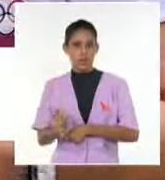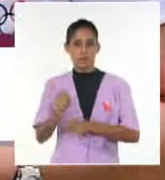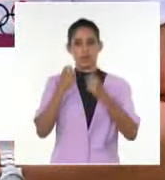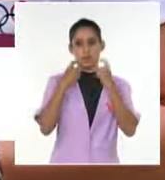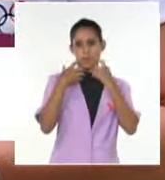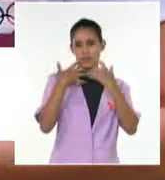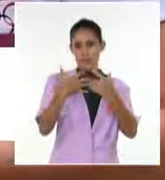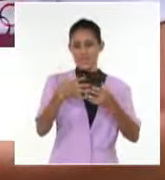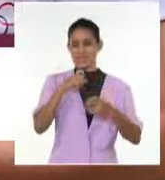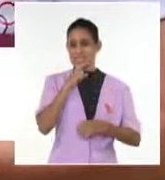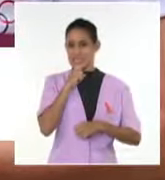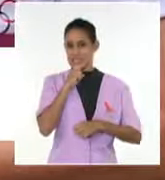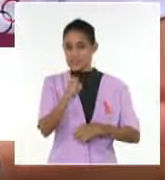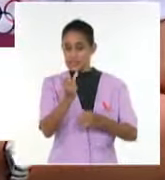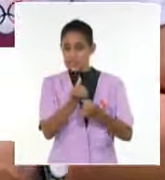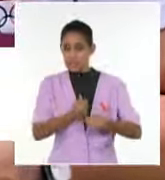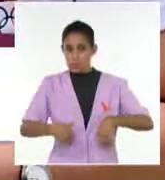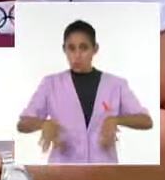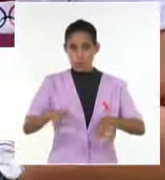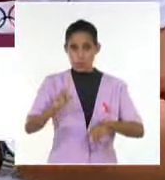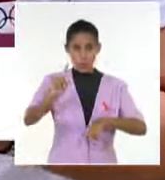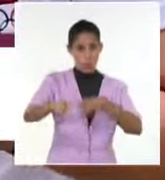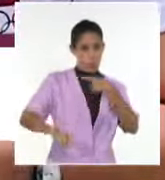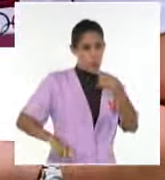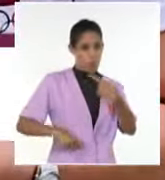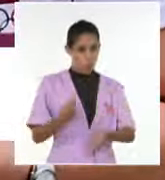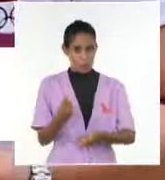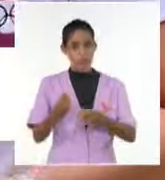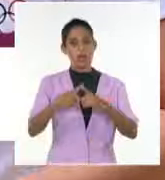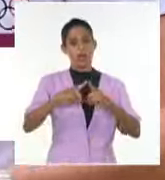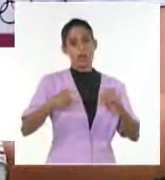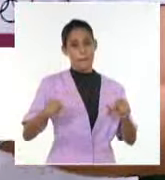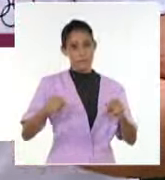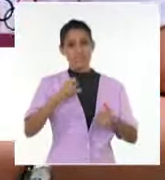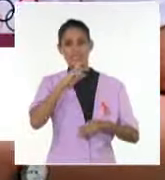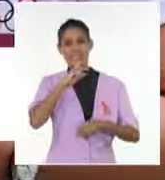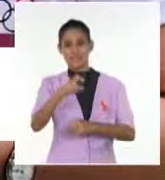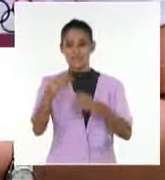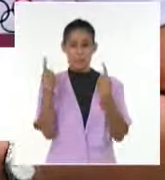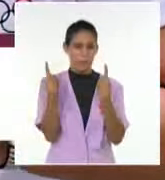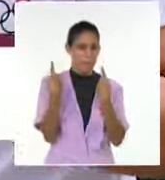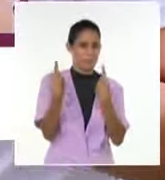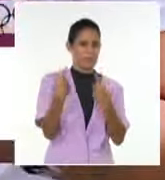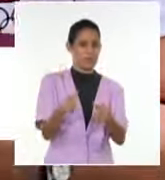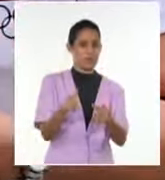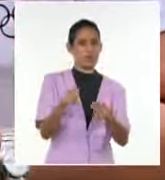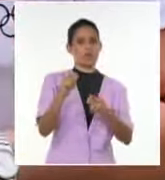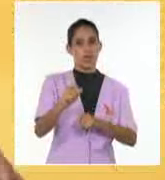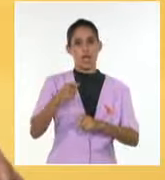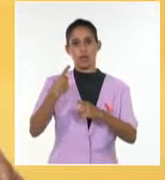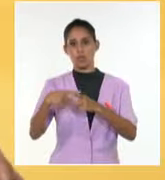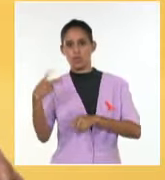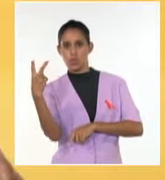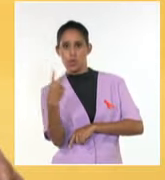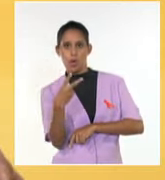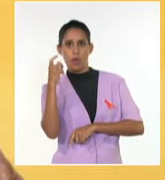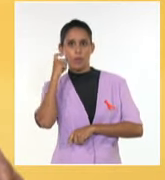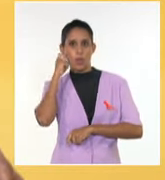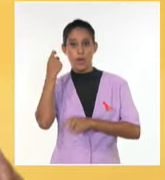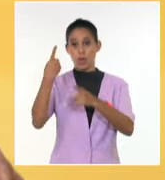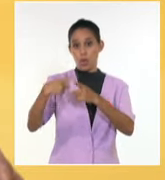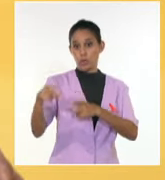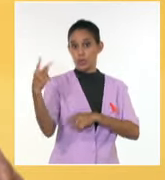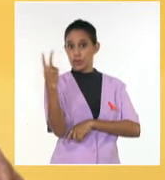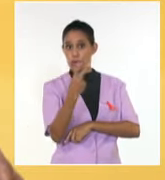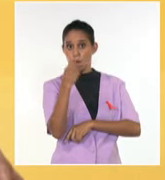complicado. Maylin del Toro debuta frente a una judoka japonesa sumamente difícil. Andy Granda debe ganar su primer compromiso, pero en